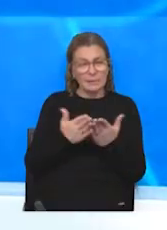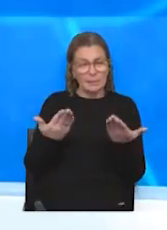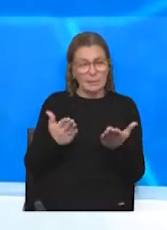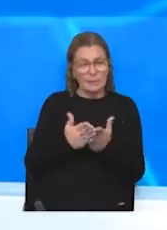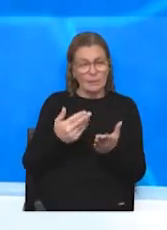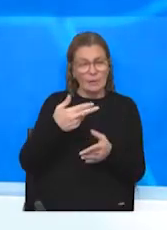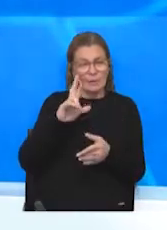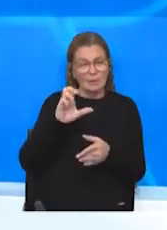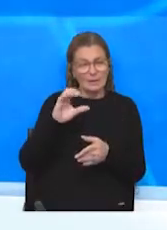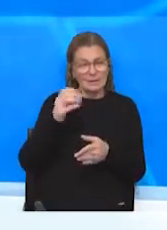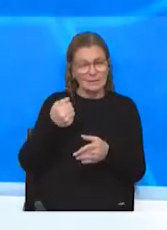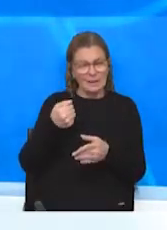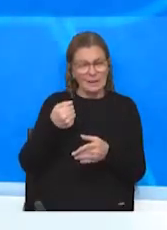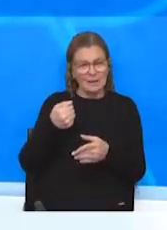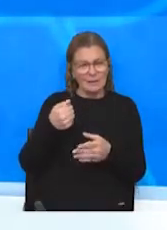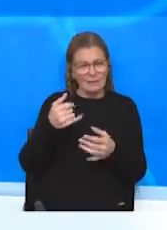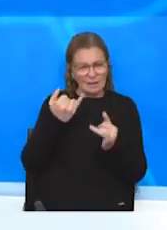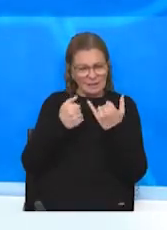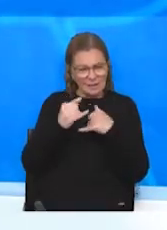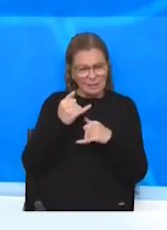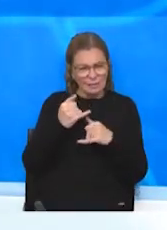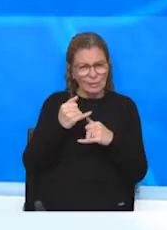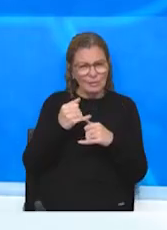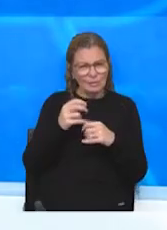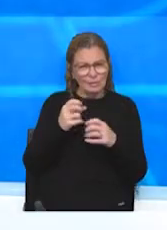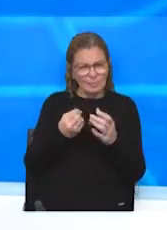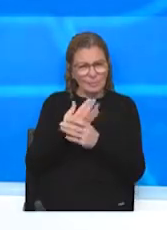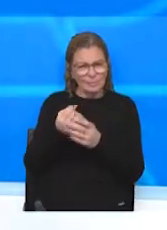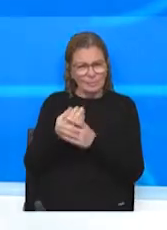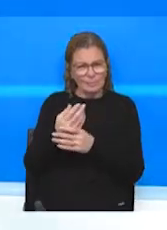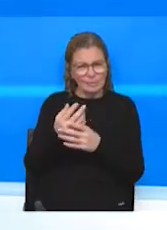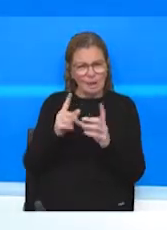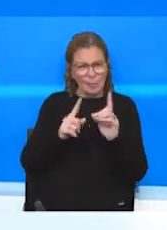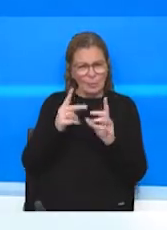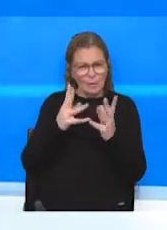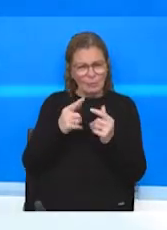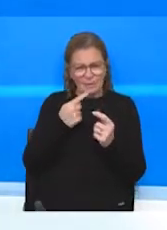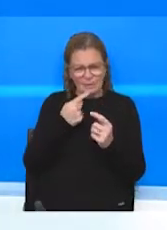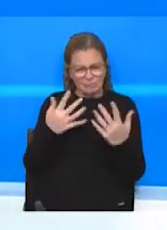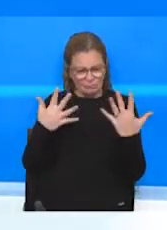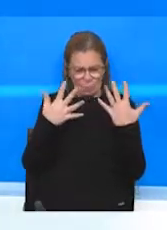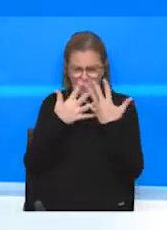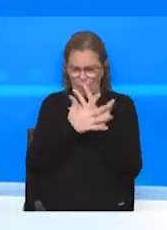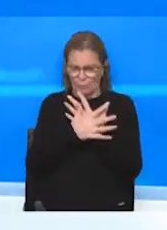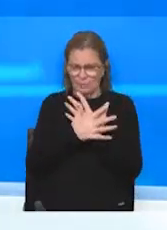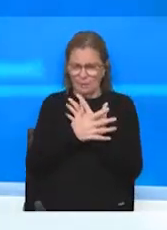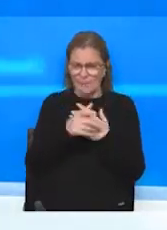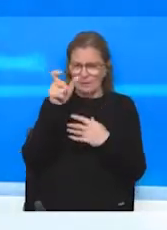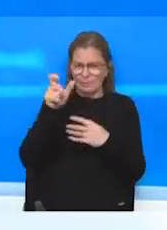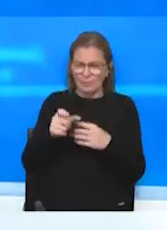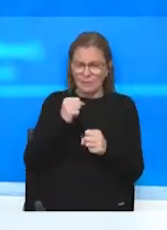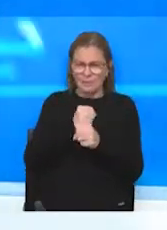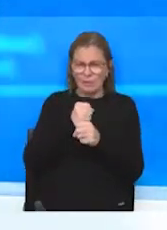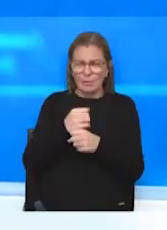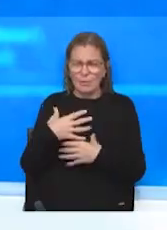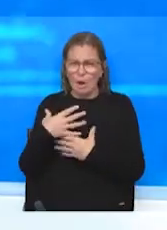inicia unas investigaciones donde empiezan a saltar cosas a la luz que son meas turbias por decirle de alguna manera eh se pasaban gente trabajando como voluntarios